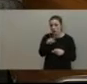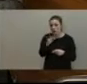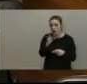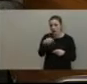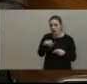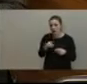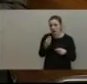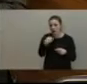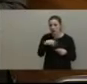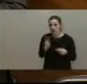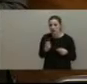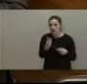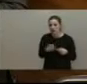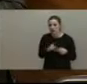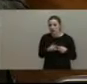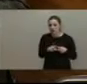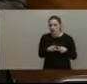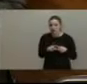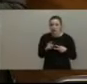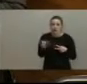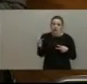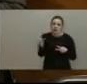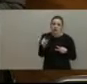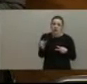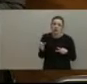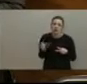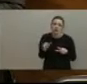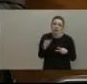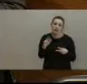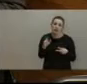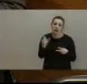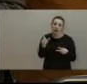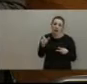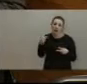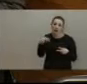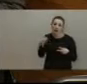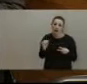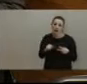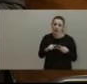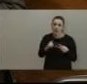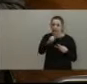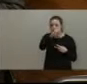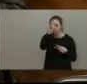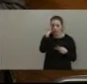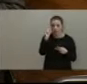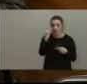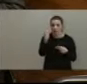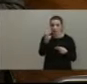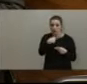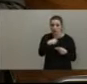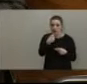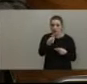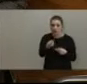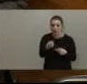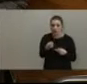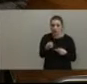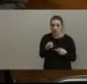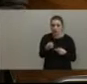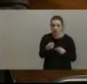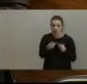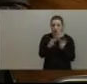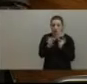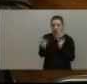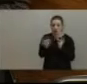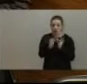Luxemburgo, sudeste de Irlanda y Madrid, que ya hemos visto, como le he dicho, que tampoco está tan distanciada de